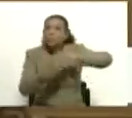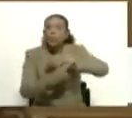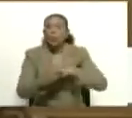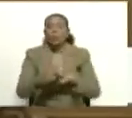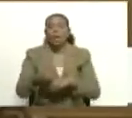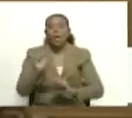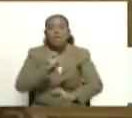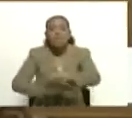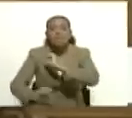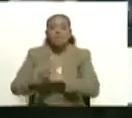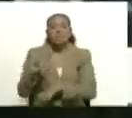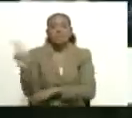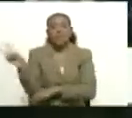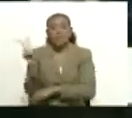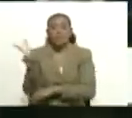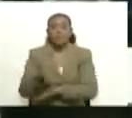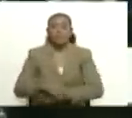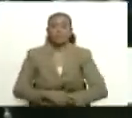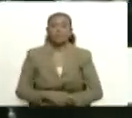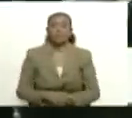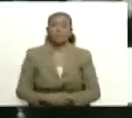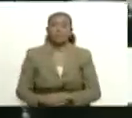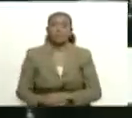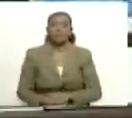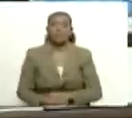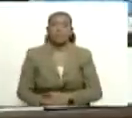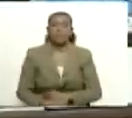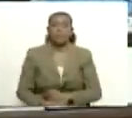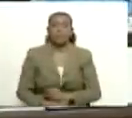pueblo venezolano.